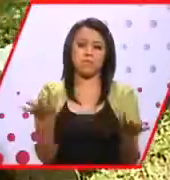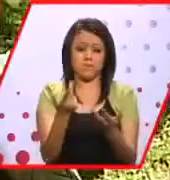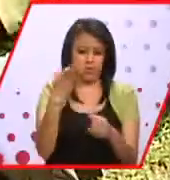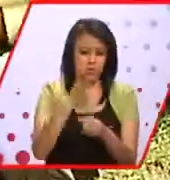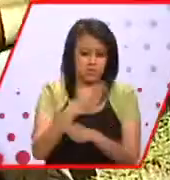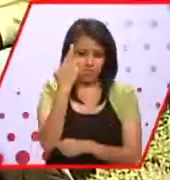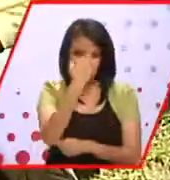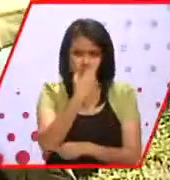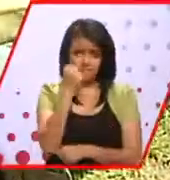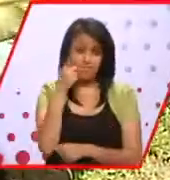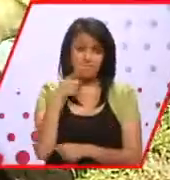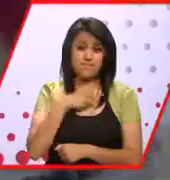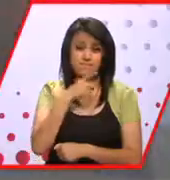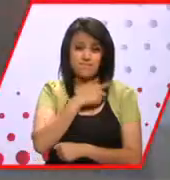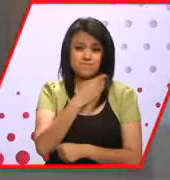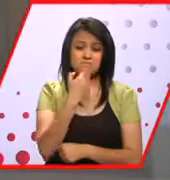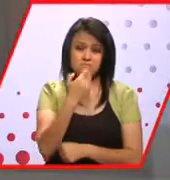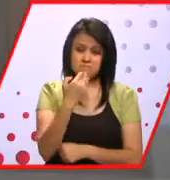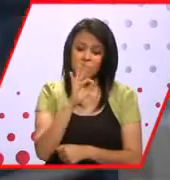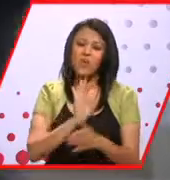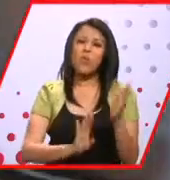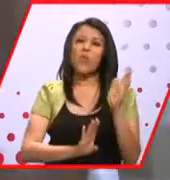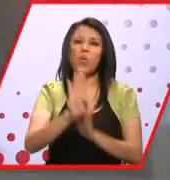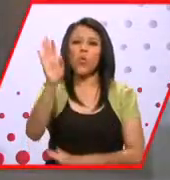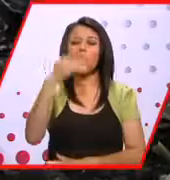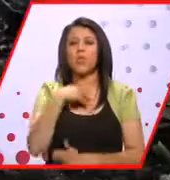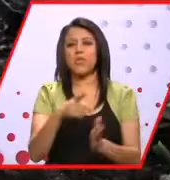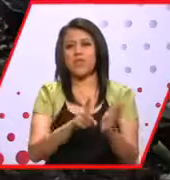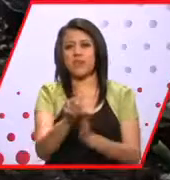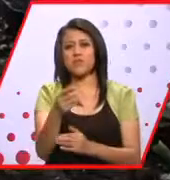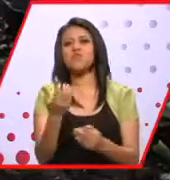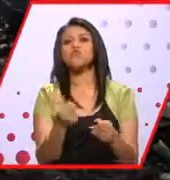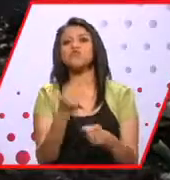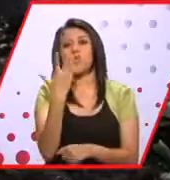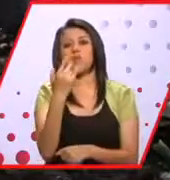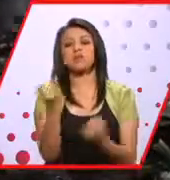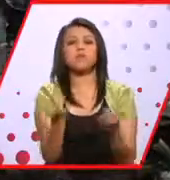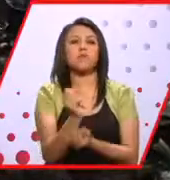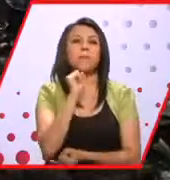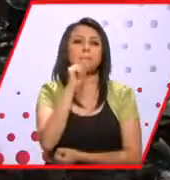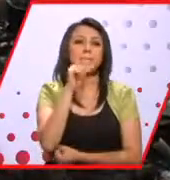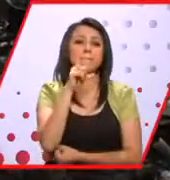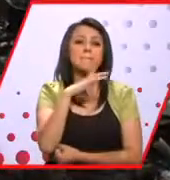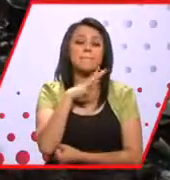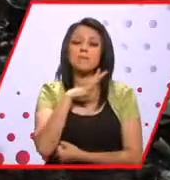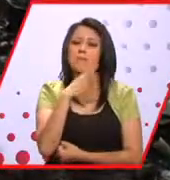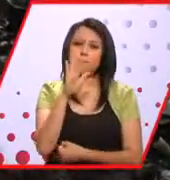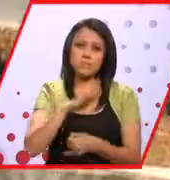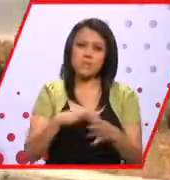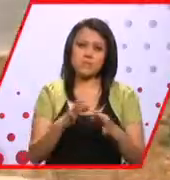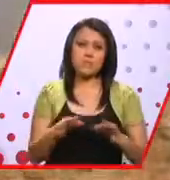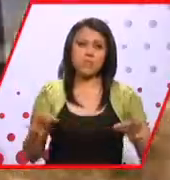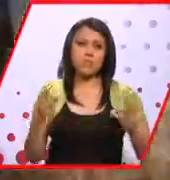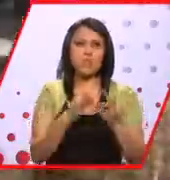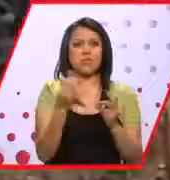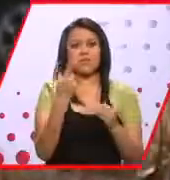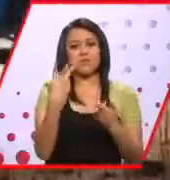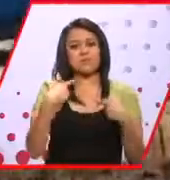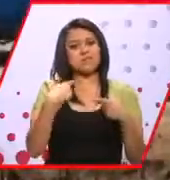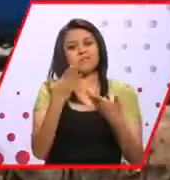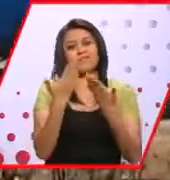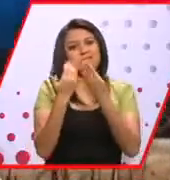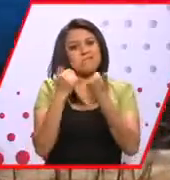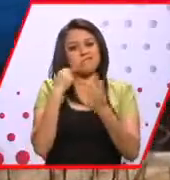actual, se deben reconocer los avances conseguidos en materia de derechos, pero también crear conciencia sobre las necesidades de los menos